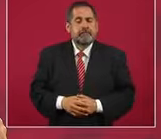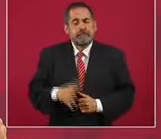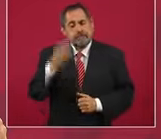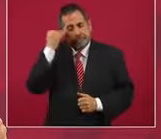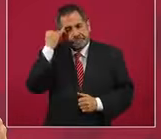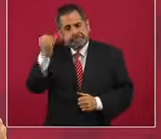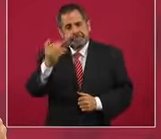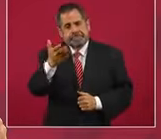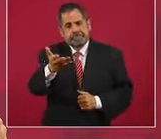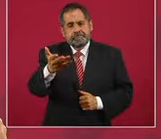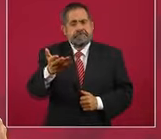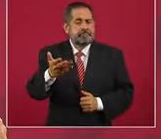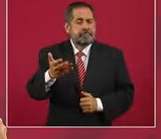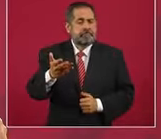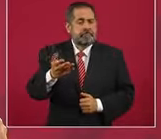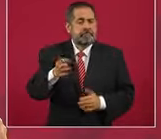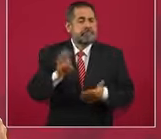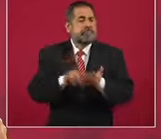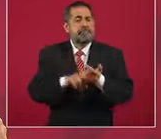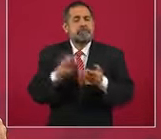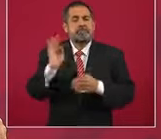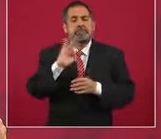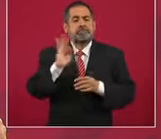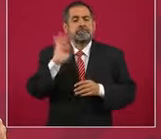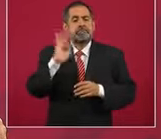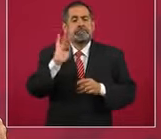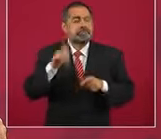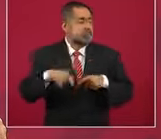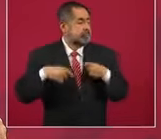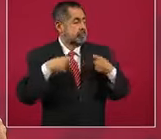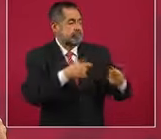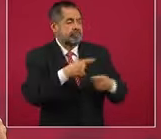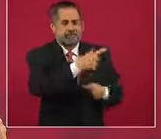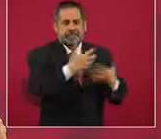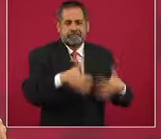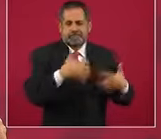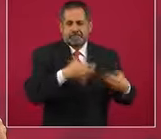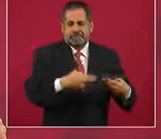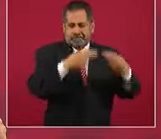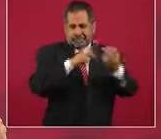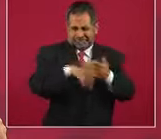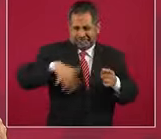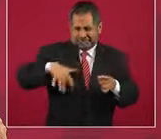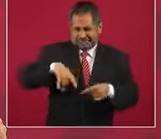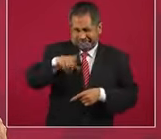Imagínense si se da la obra a empresas de estas